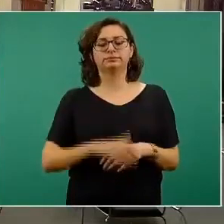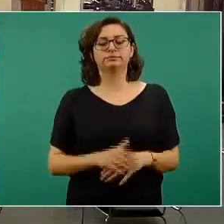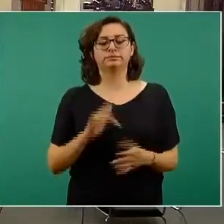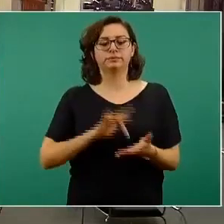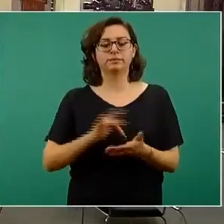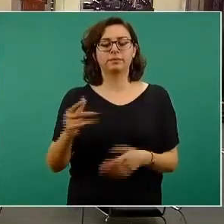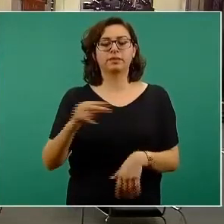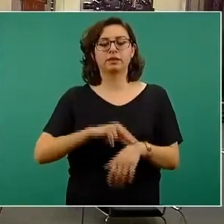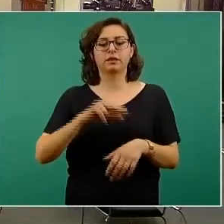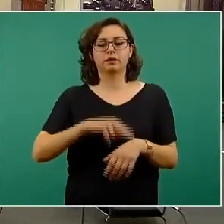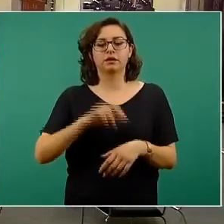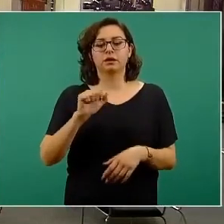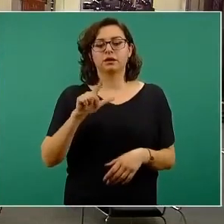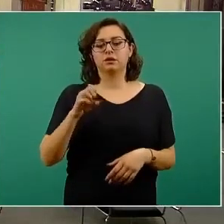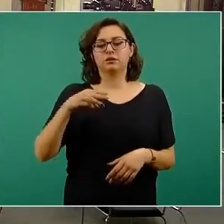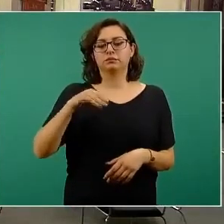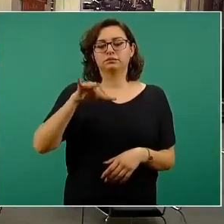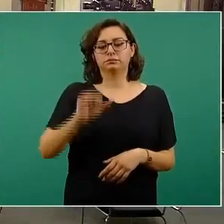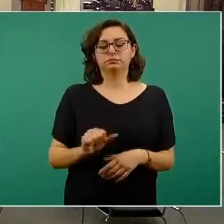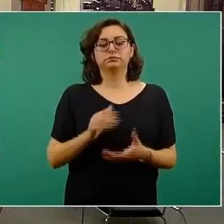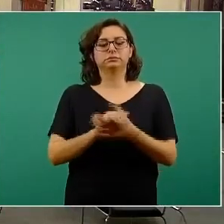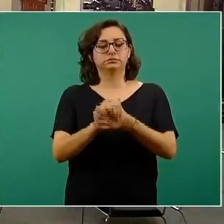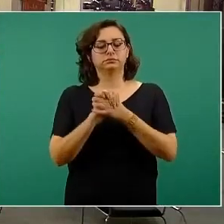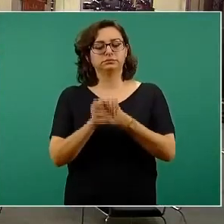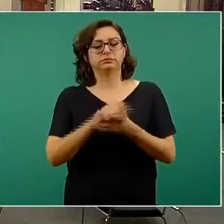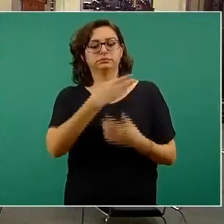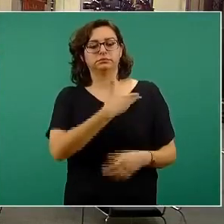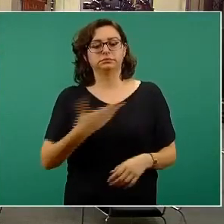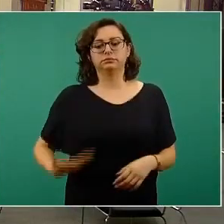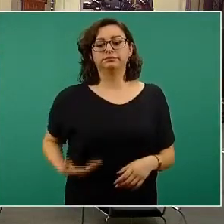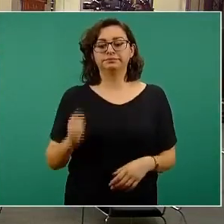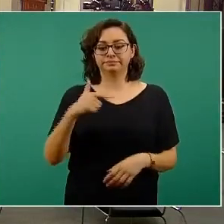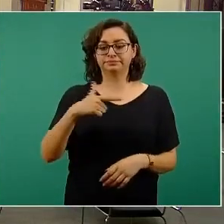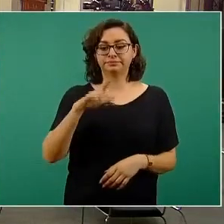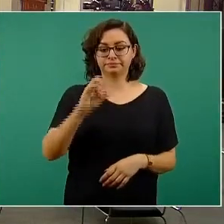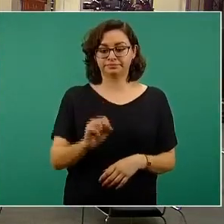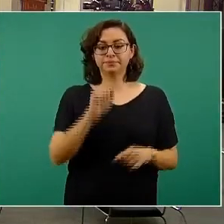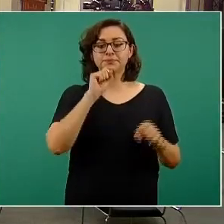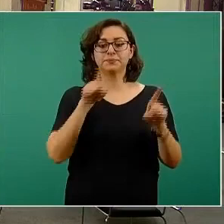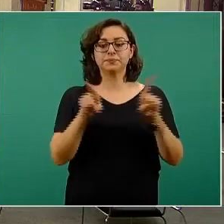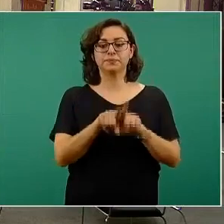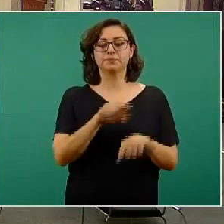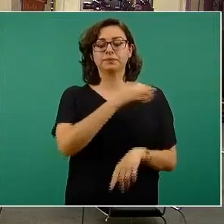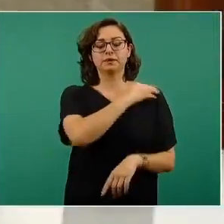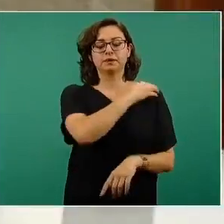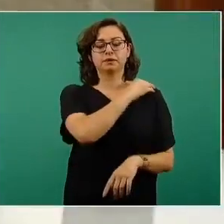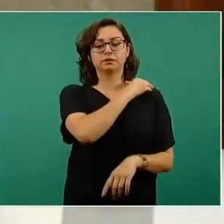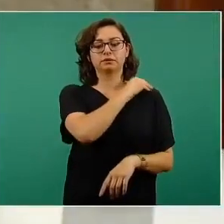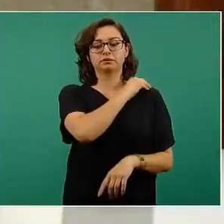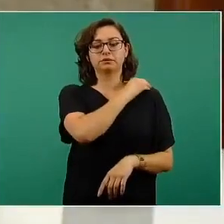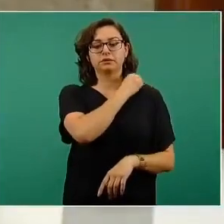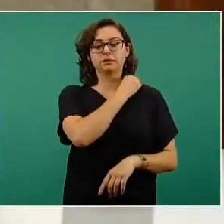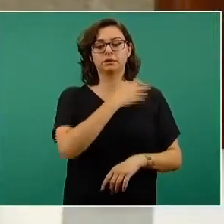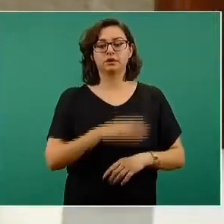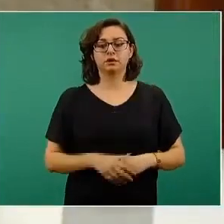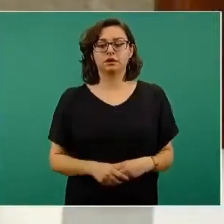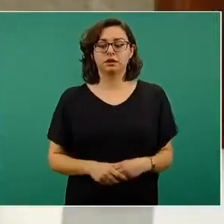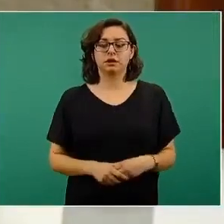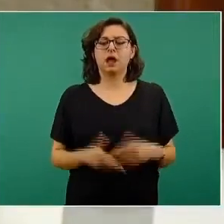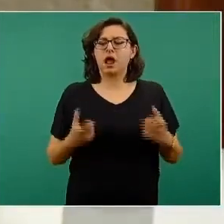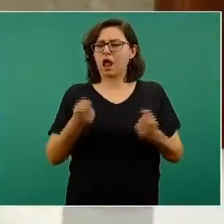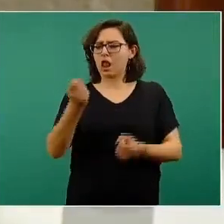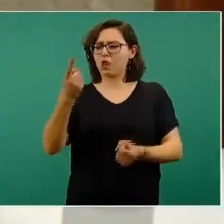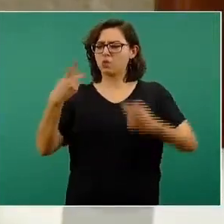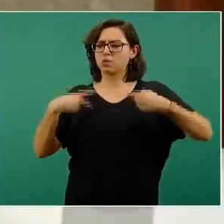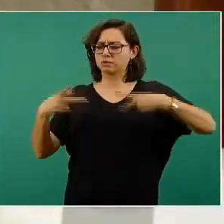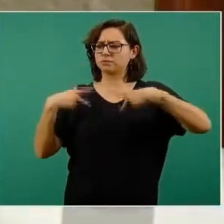Luis Alomía, buenas noches también. Saludamos al presidente Andrés Manuel López Obrador también. Doctor, varios queridos suscriptores me han